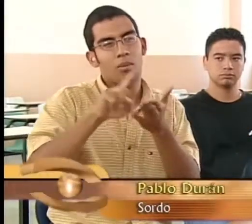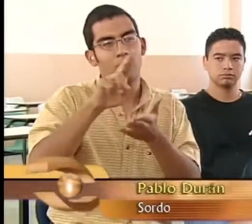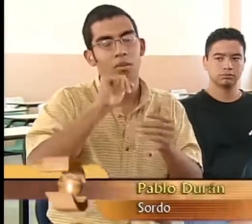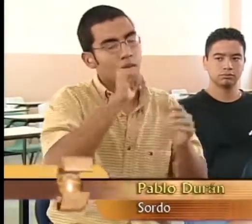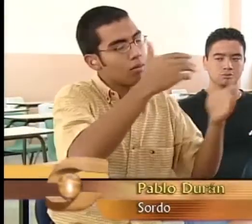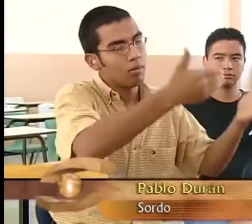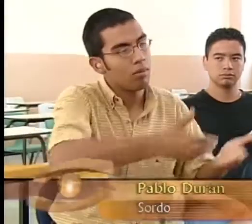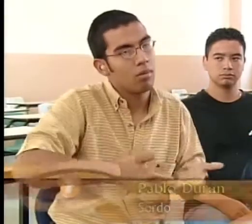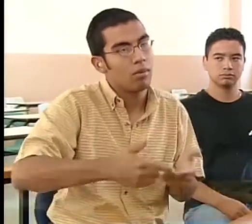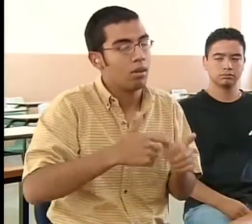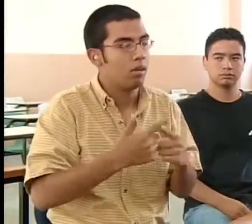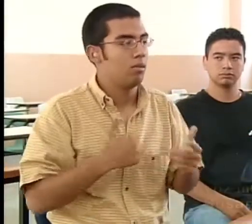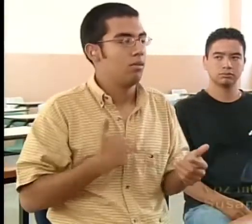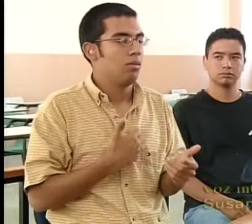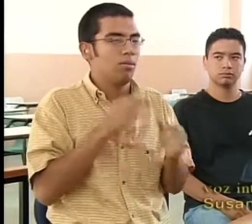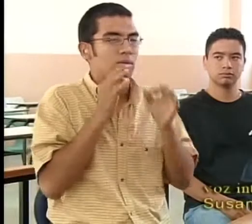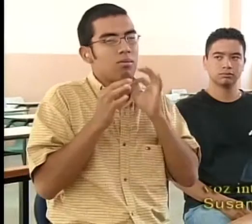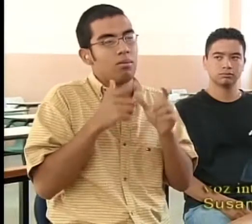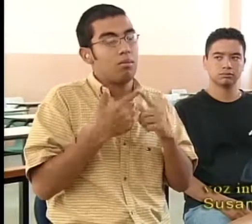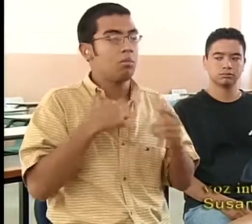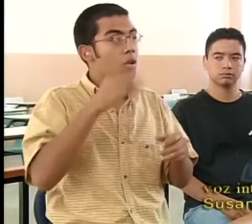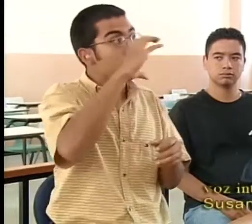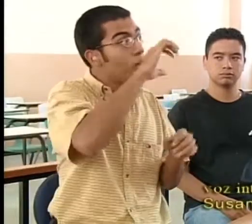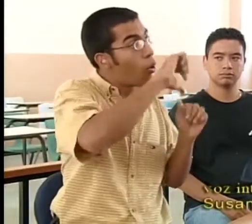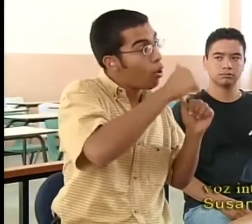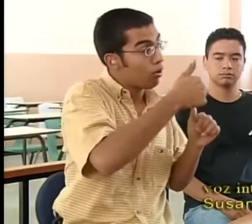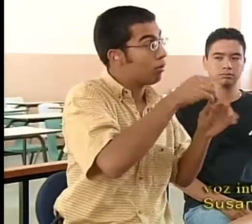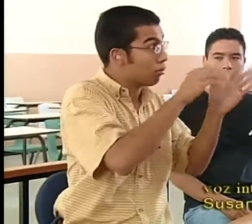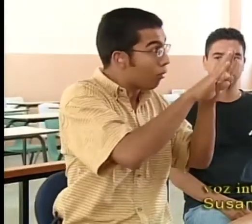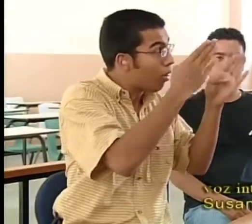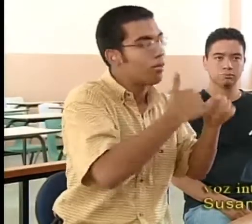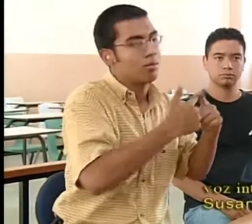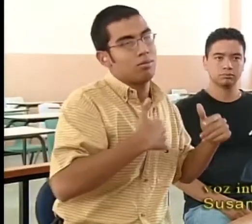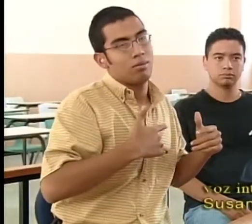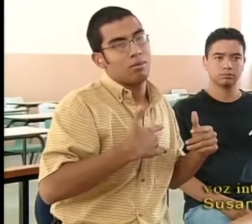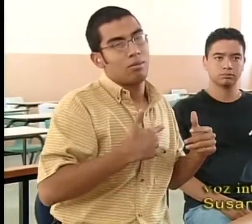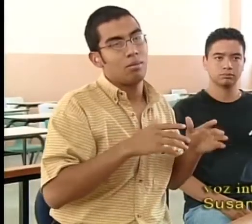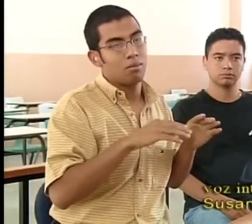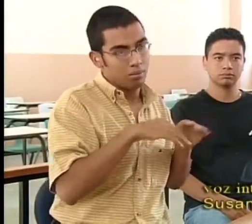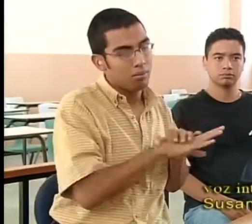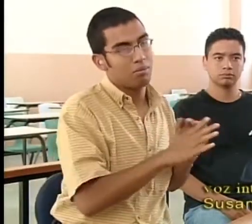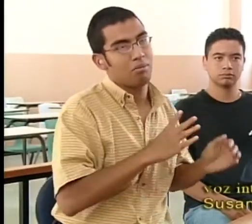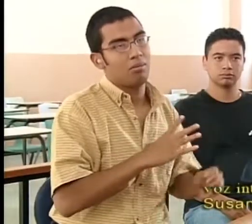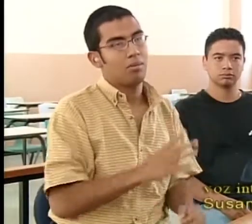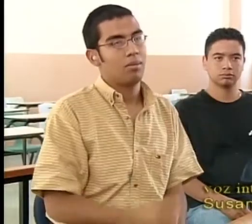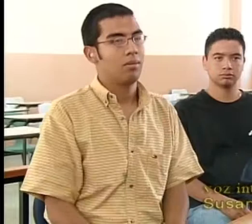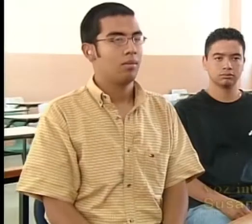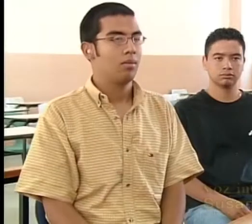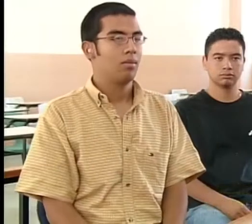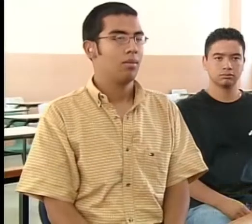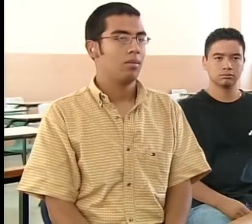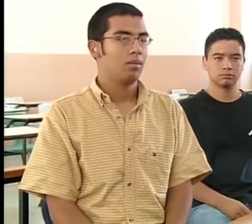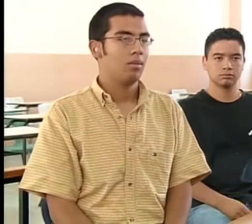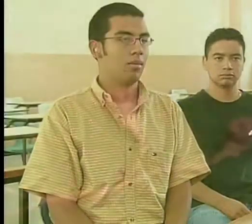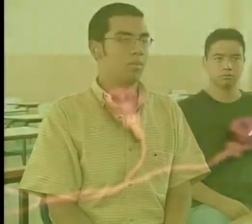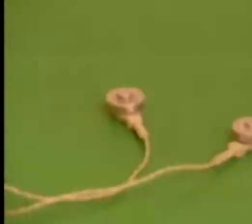antes de venir acá y se nos rechazó. Entonces ha sido difícil encontrar un lugar donde se nos abran las puertas para nosotros